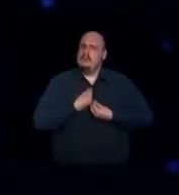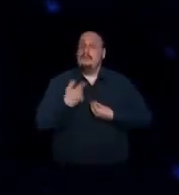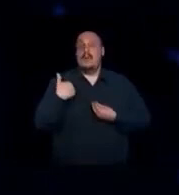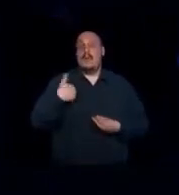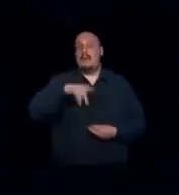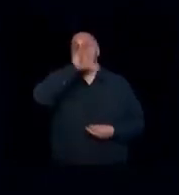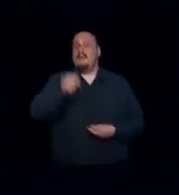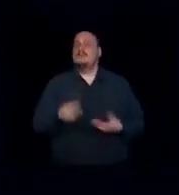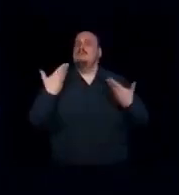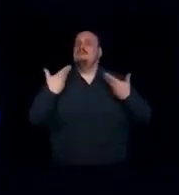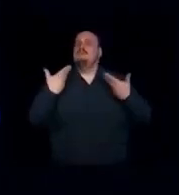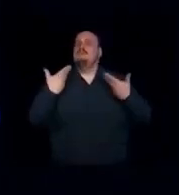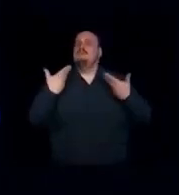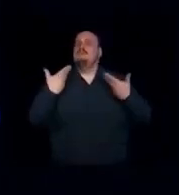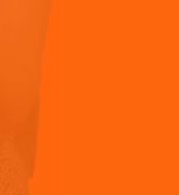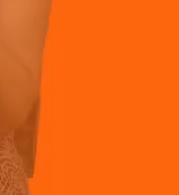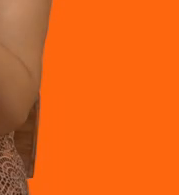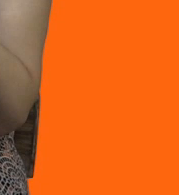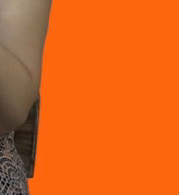país normal y federal.